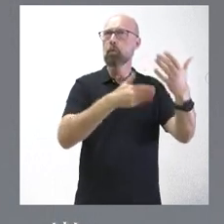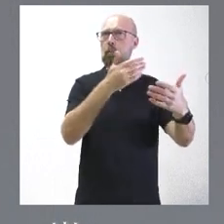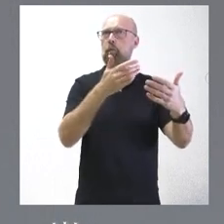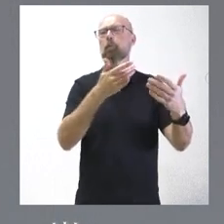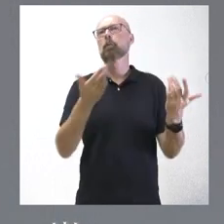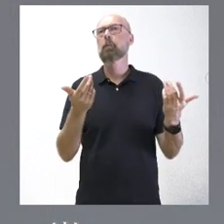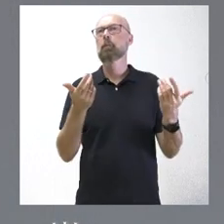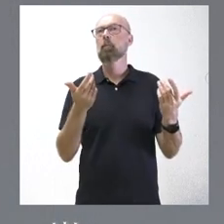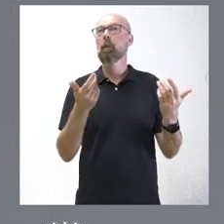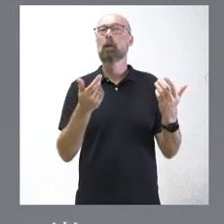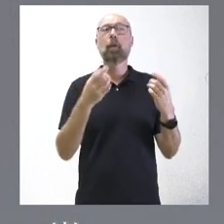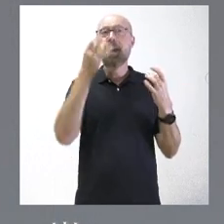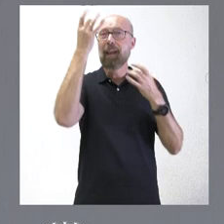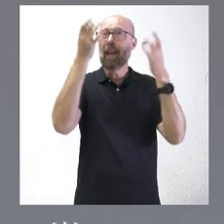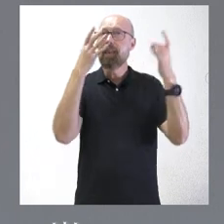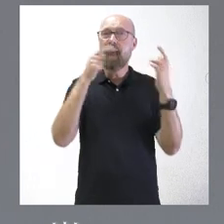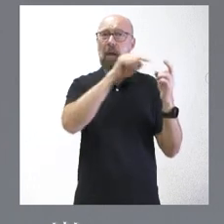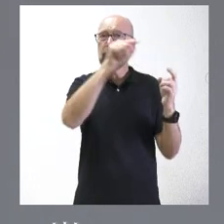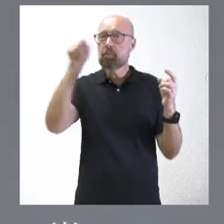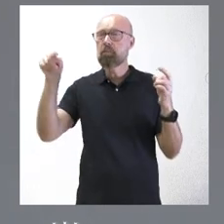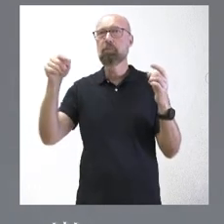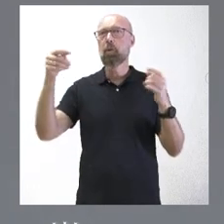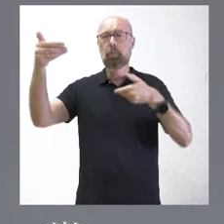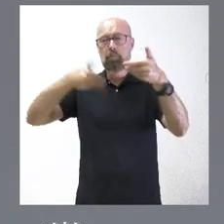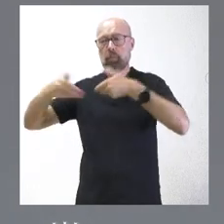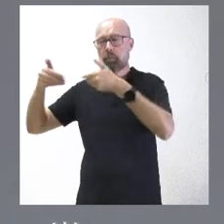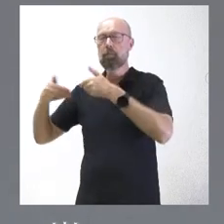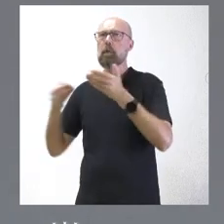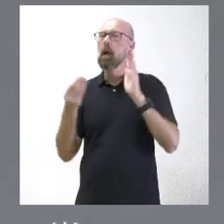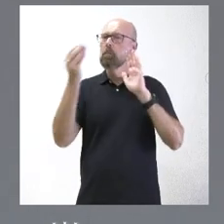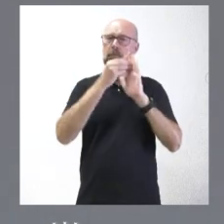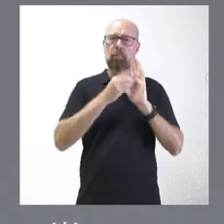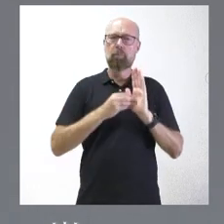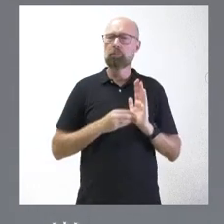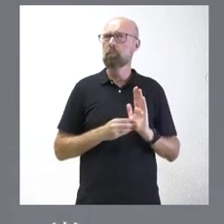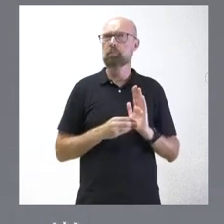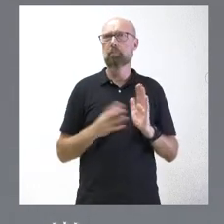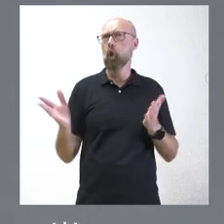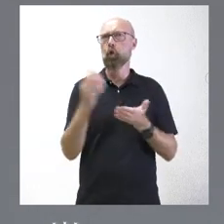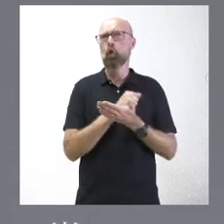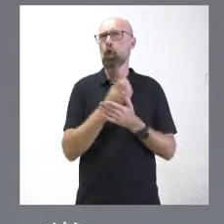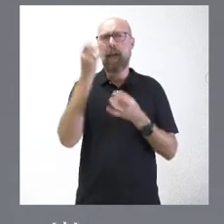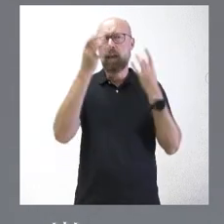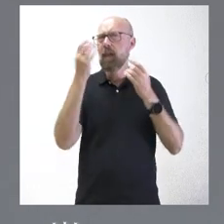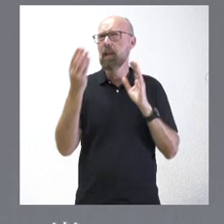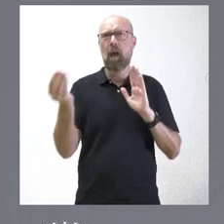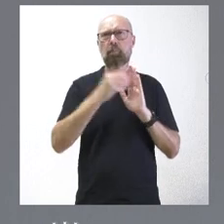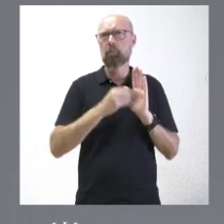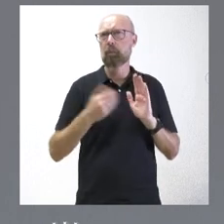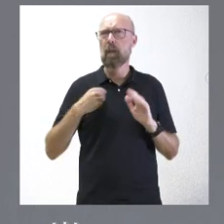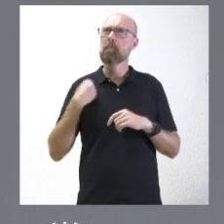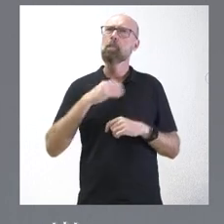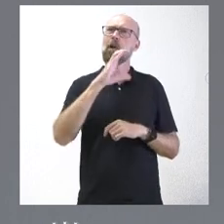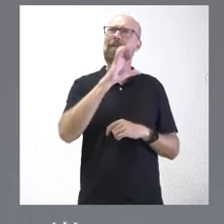planteando y se han incorporado ya al mismo las últimas observaciones que se han hecho tanto desde el ces como